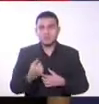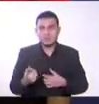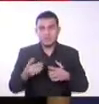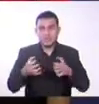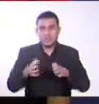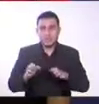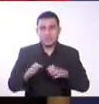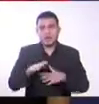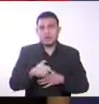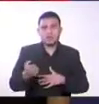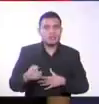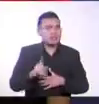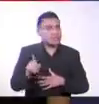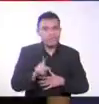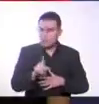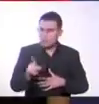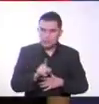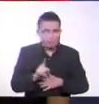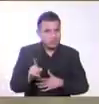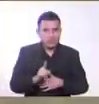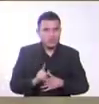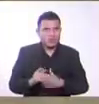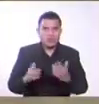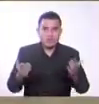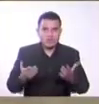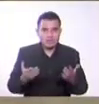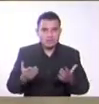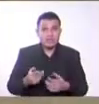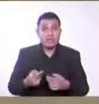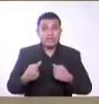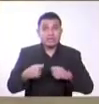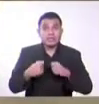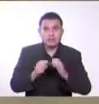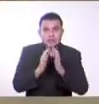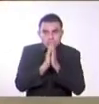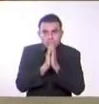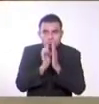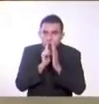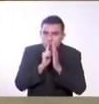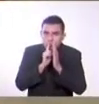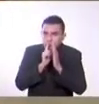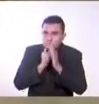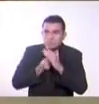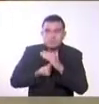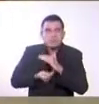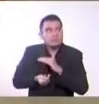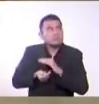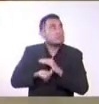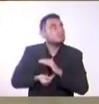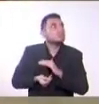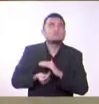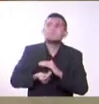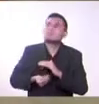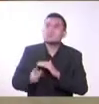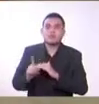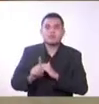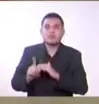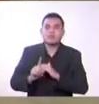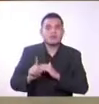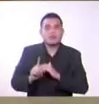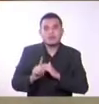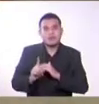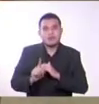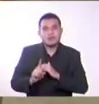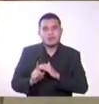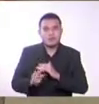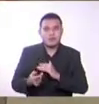que no es bien vista, que no debería de ser, que tratan de por ahí irse por las ramas y no pagar IVA, no declarar